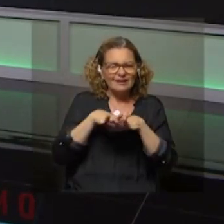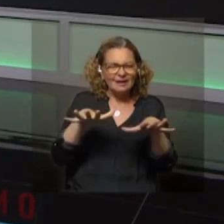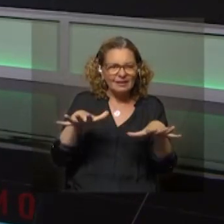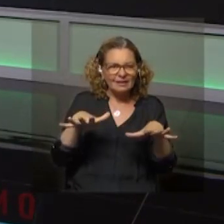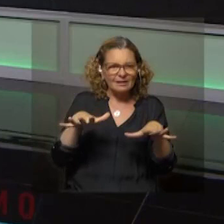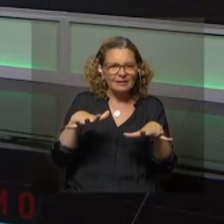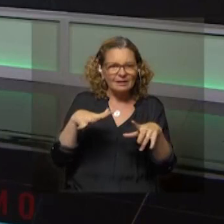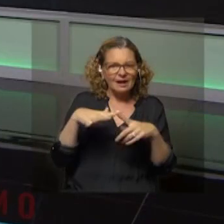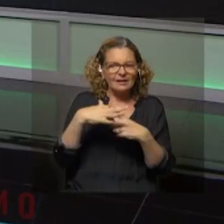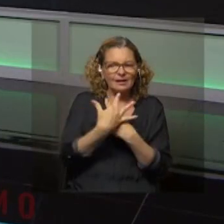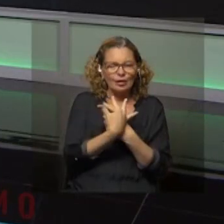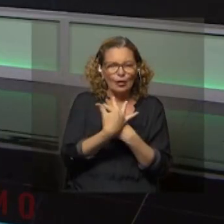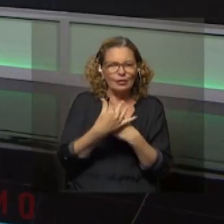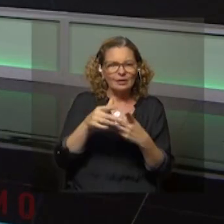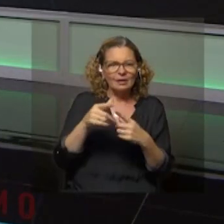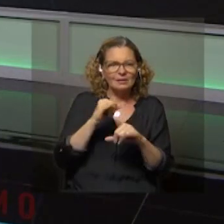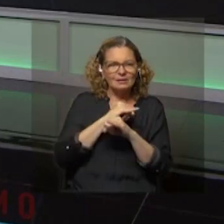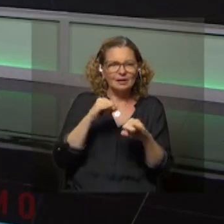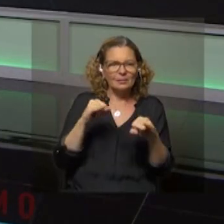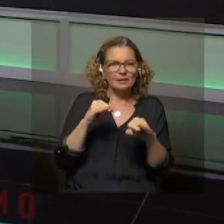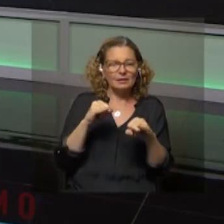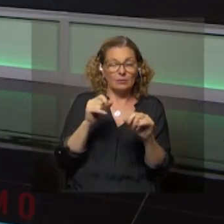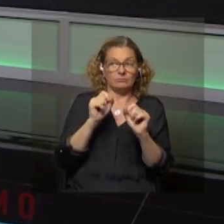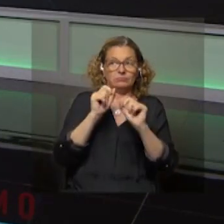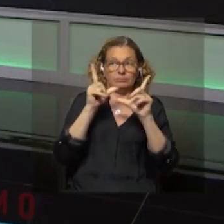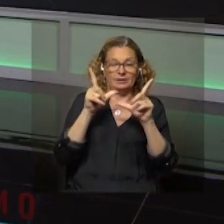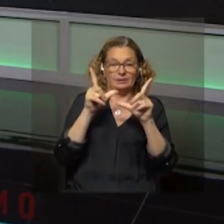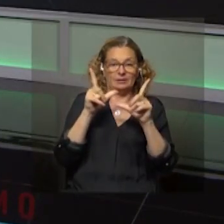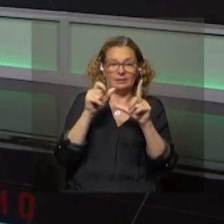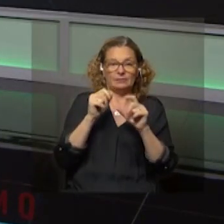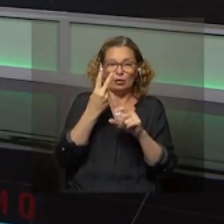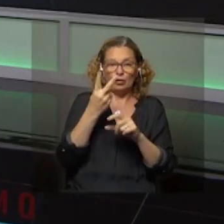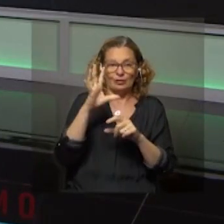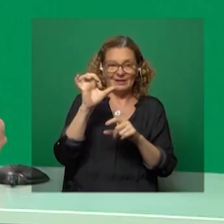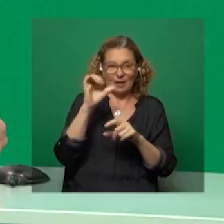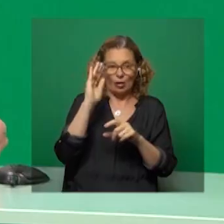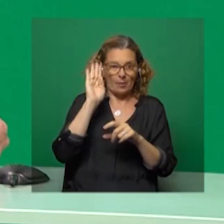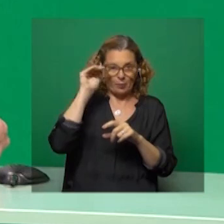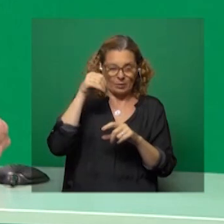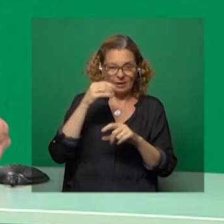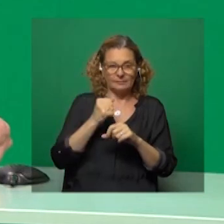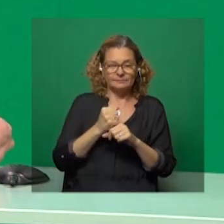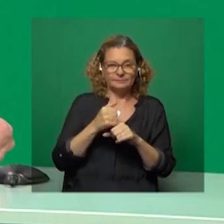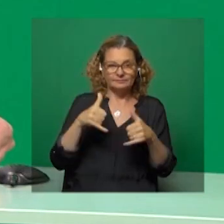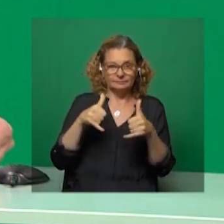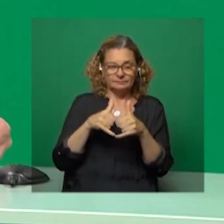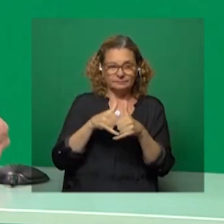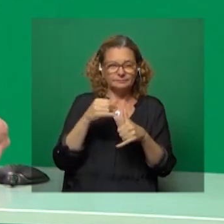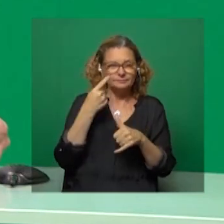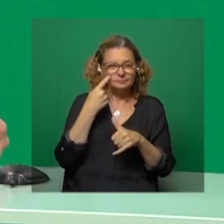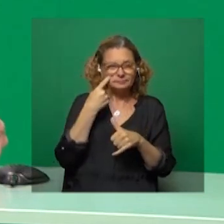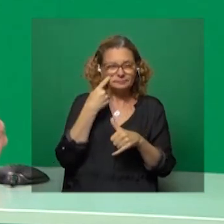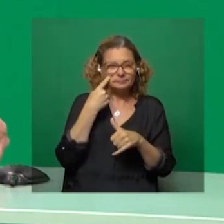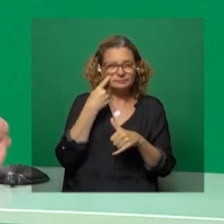desarrolló alrededor de astesiano y que termina o impacta en el espionaje sobre dos senadores de la República los chats que se conocieron